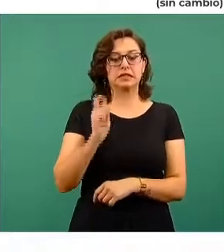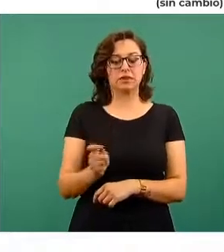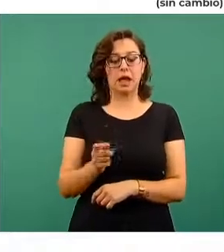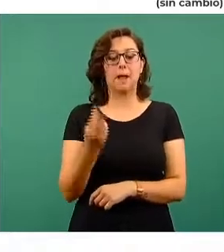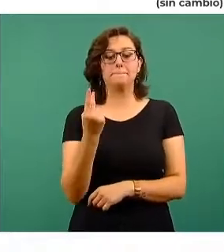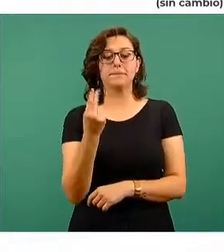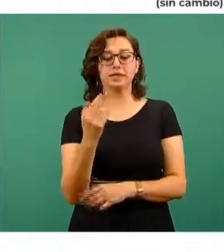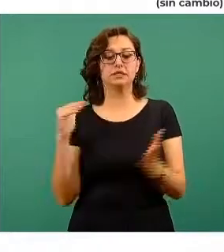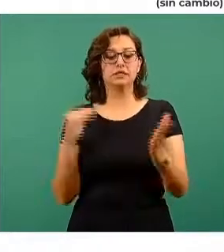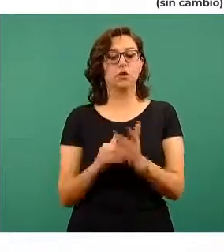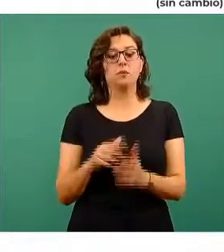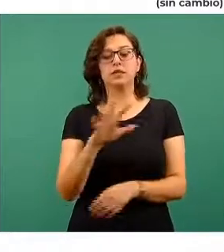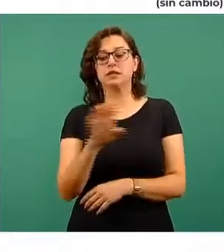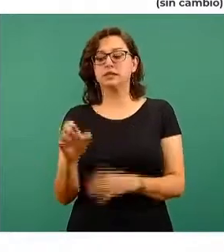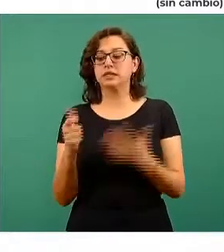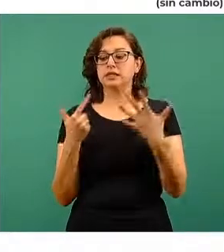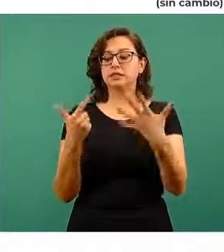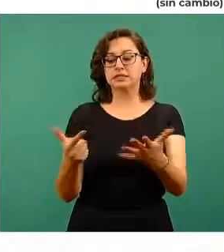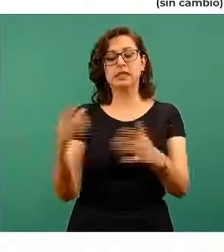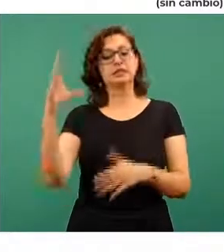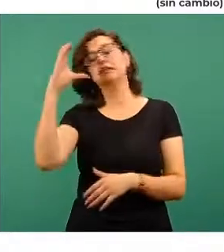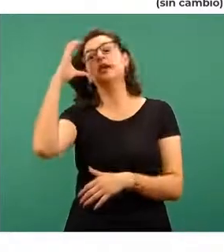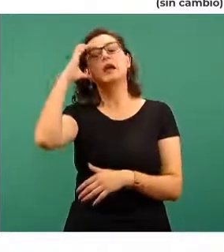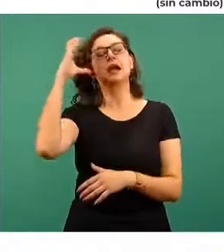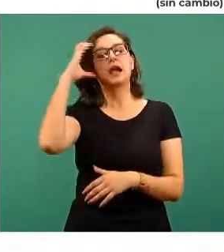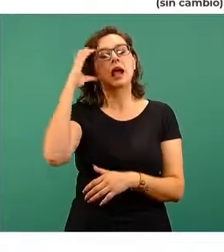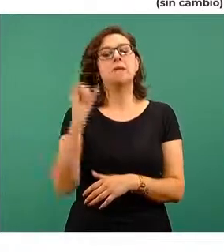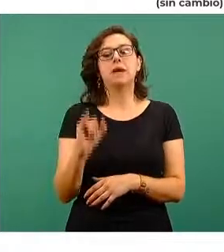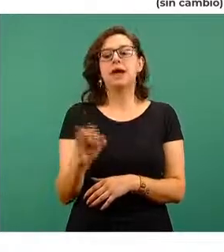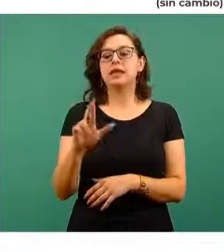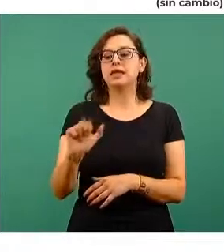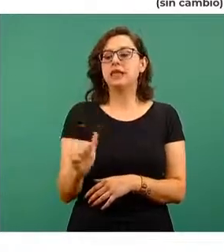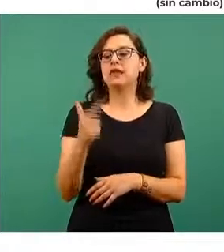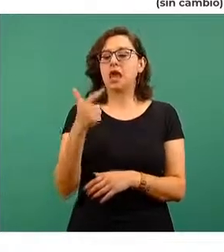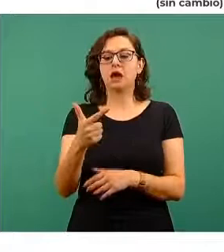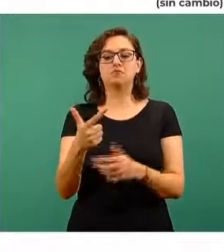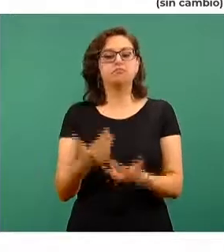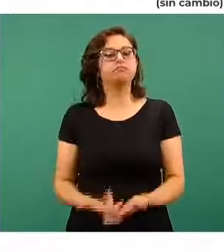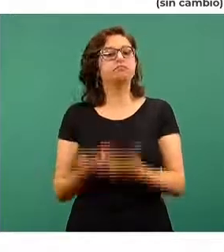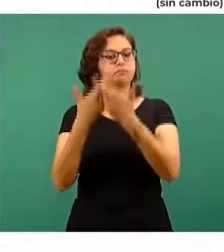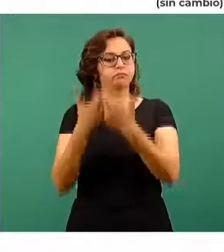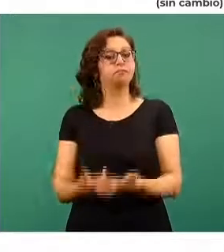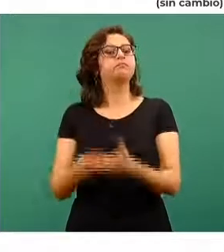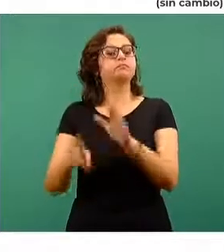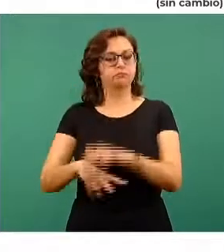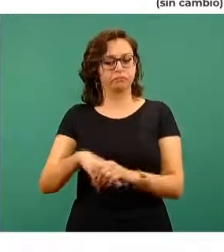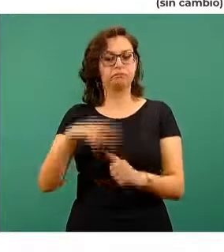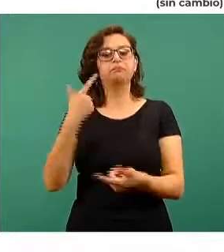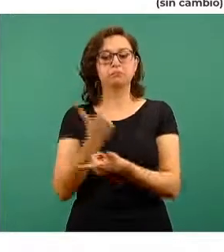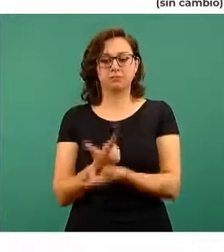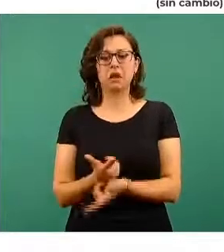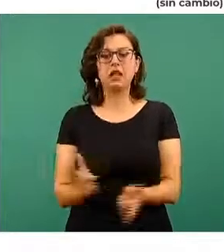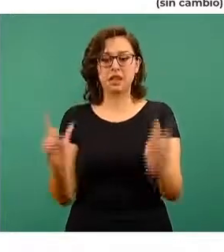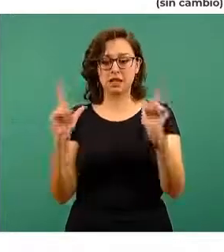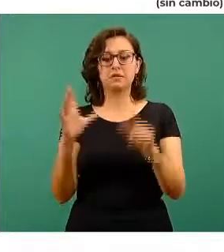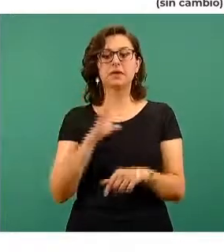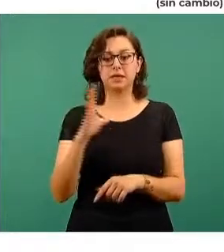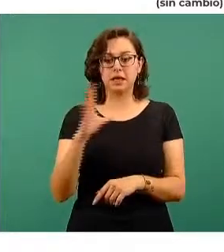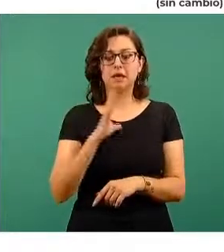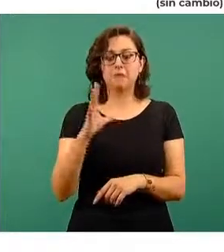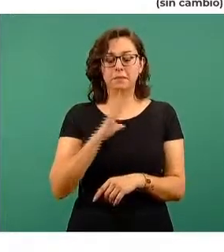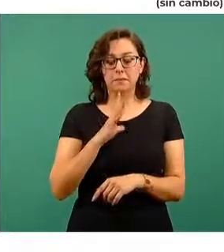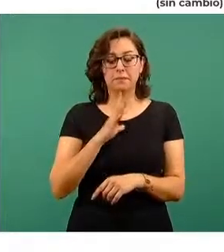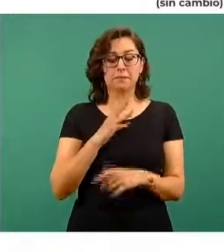25.507 camas disponibles para pacientes con IRAG grave, pacientes que requieren de hospitalización temprana,